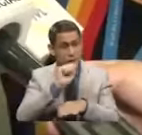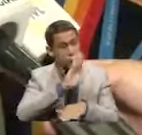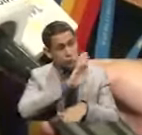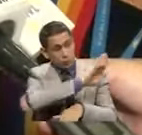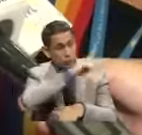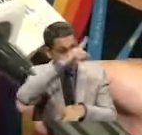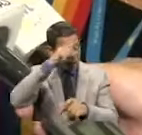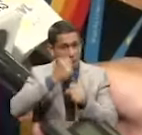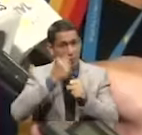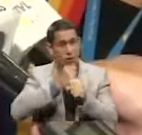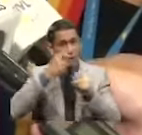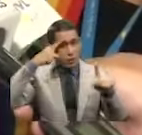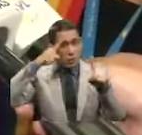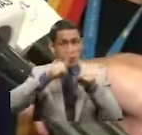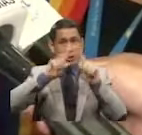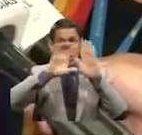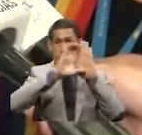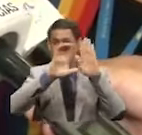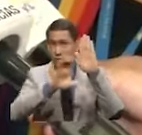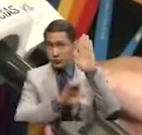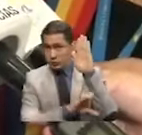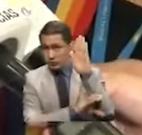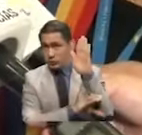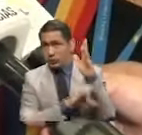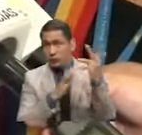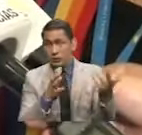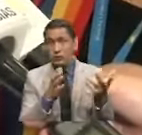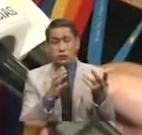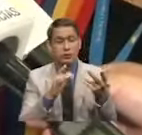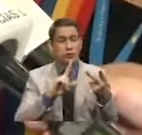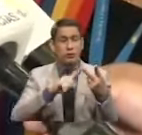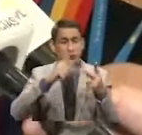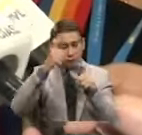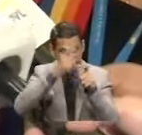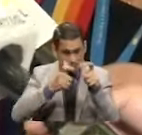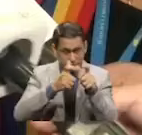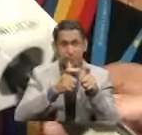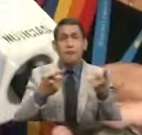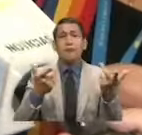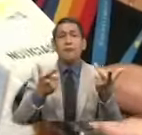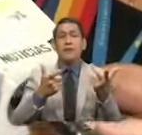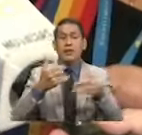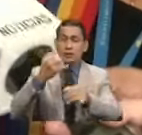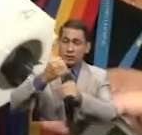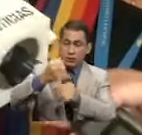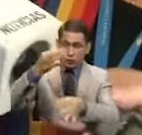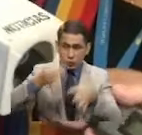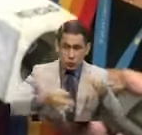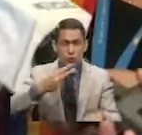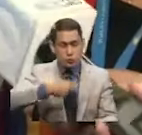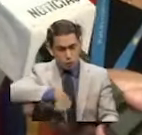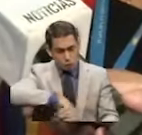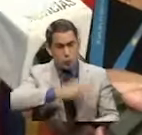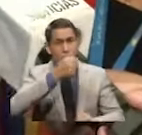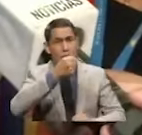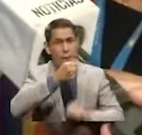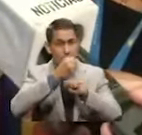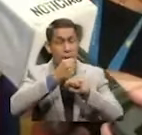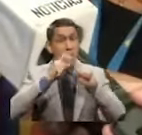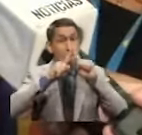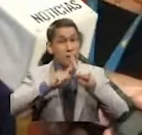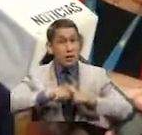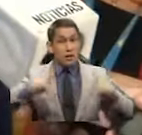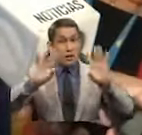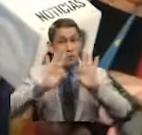norma constitucional de todas las instancias, de la Fiscalía, de la función judicial, siempre y cuando sea para